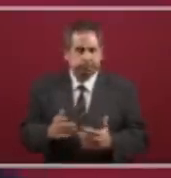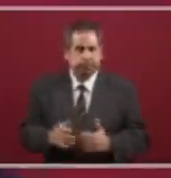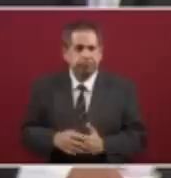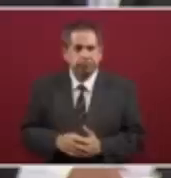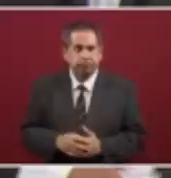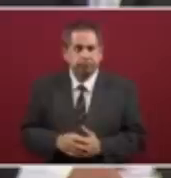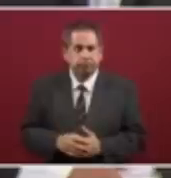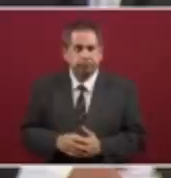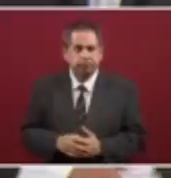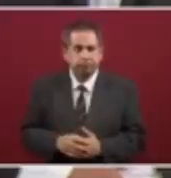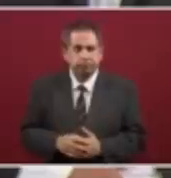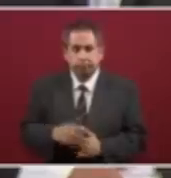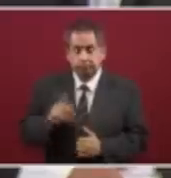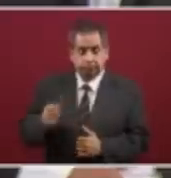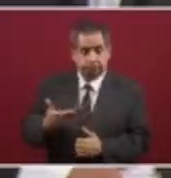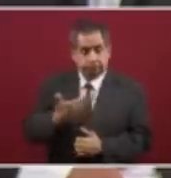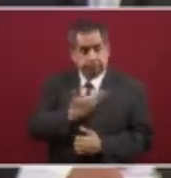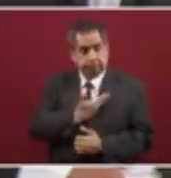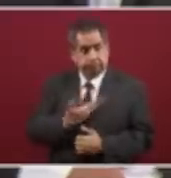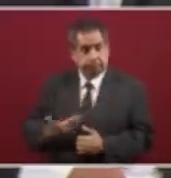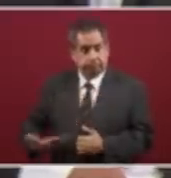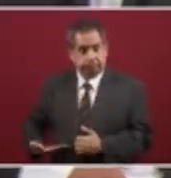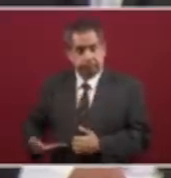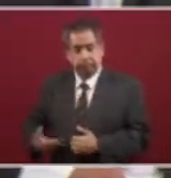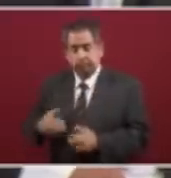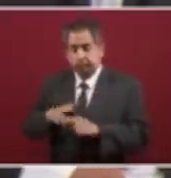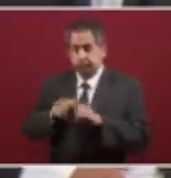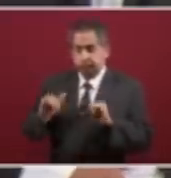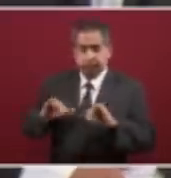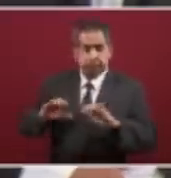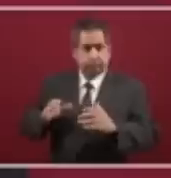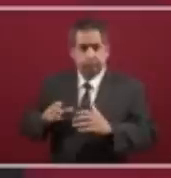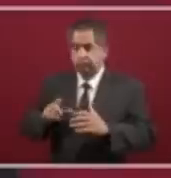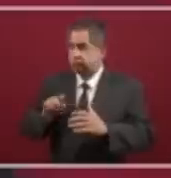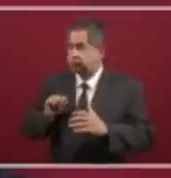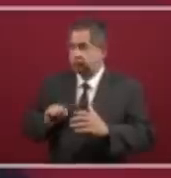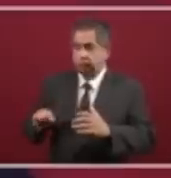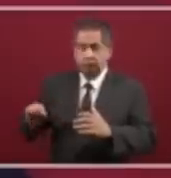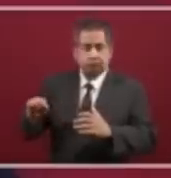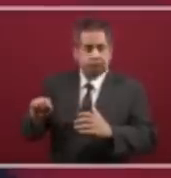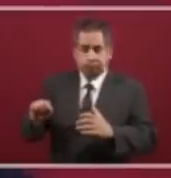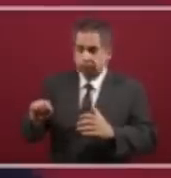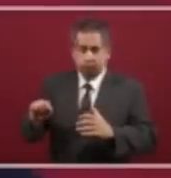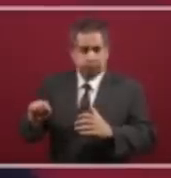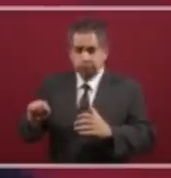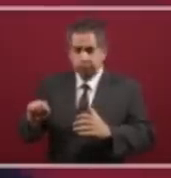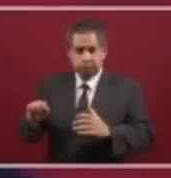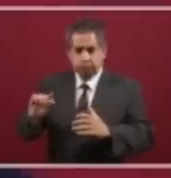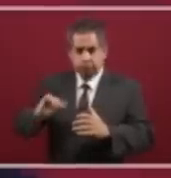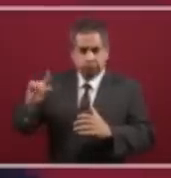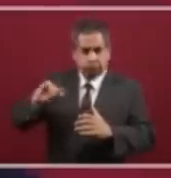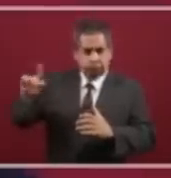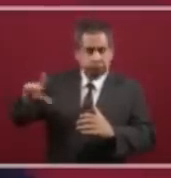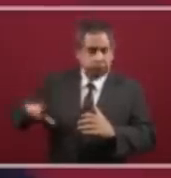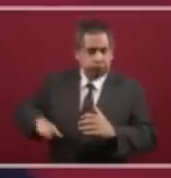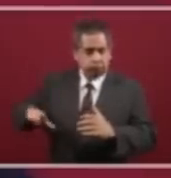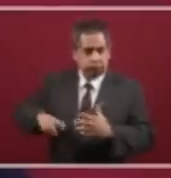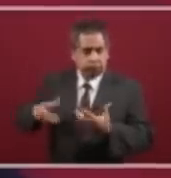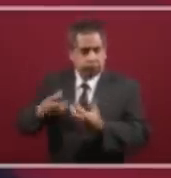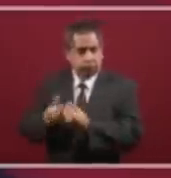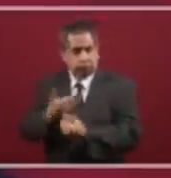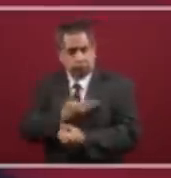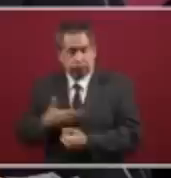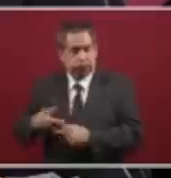nunca el presidente ni ninguno servidor público del ejecutivo